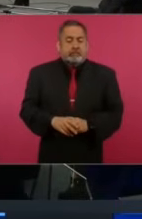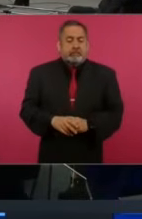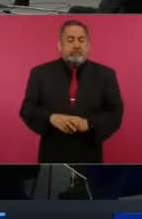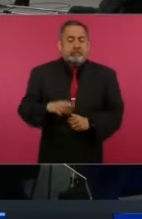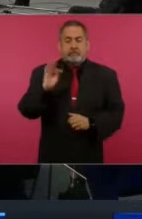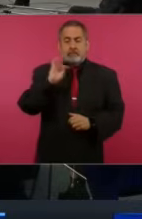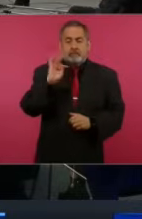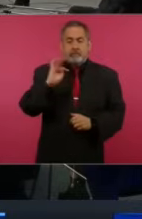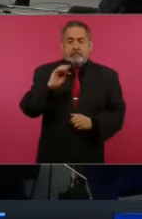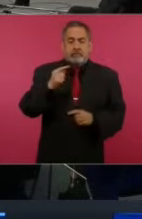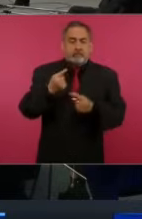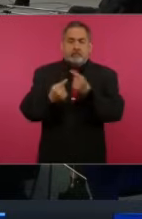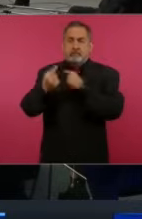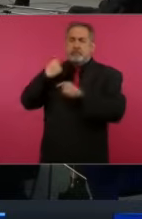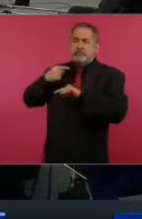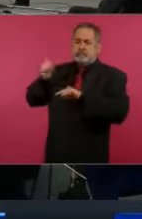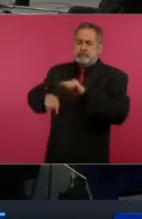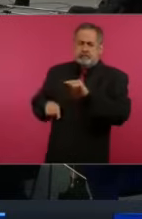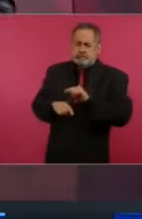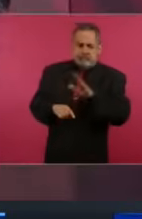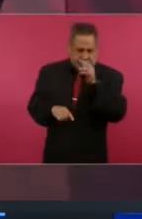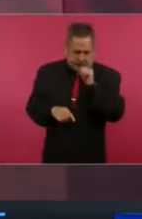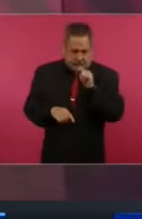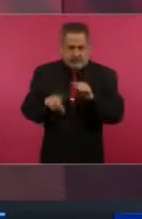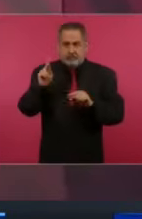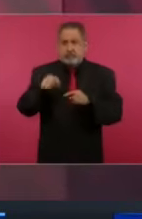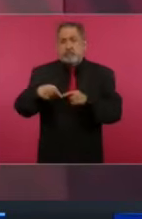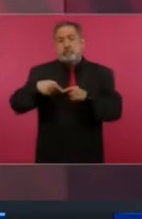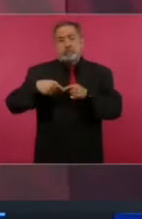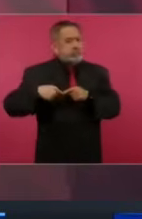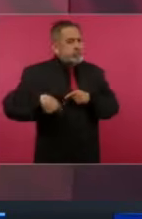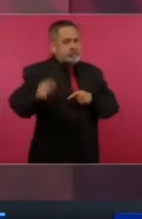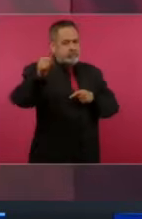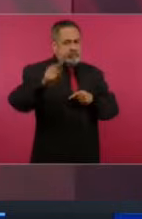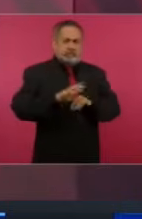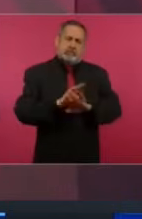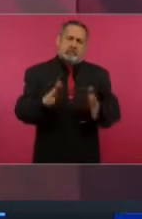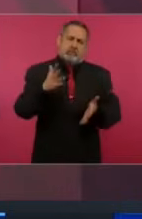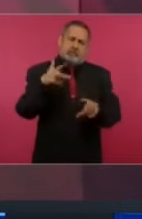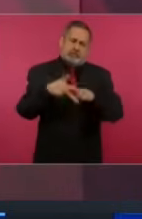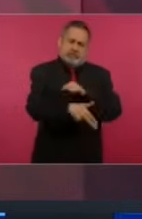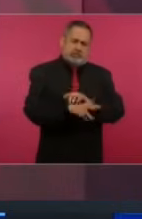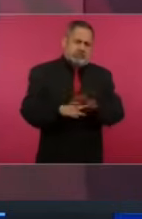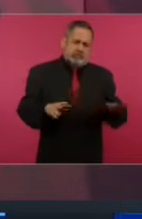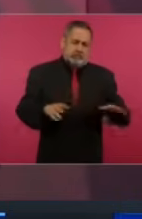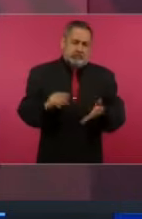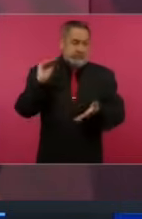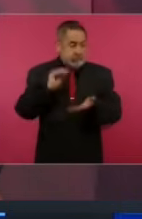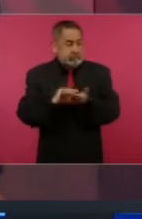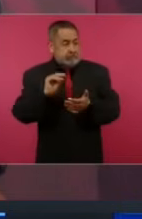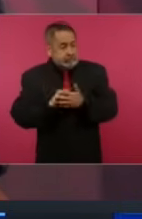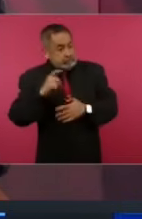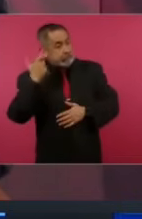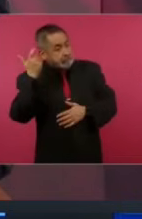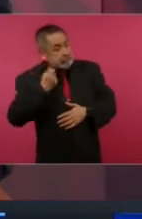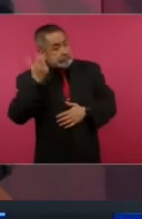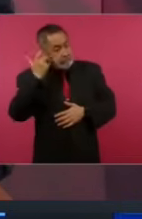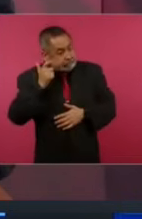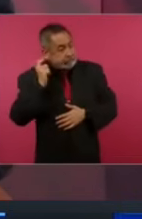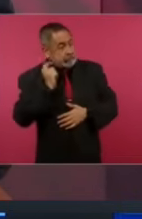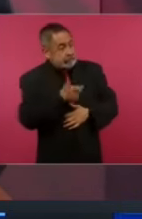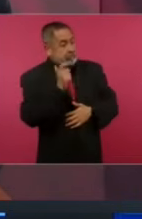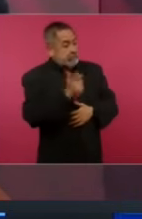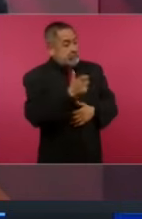México, pero bueno, yo creo que el presidente hoy sí estuvo duro contra esta reportera, le aclaró que era